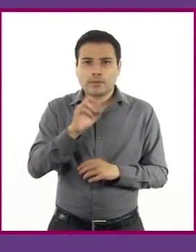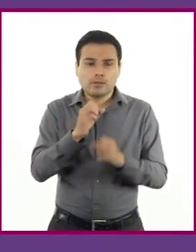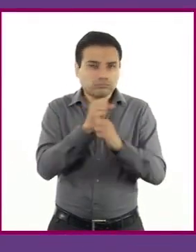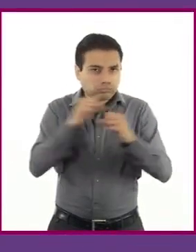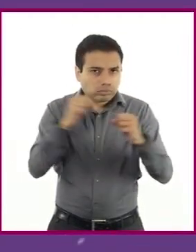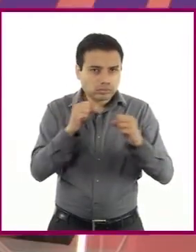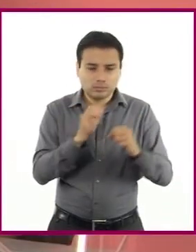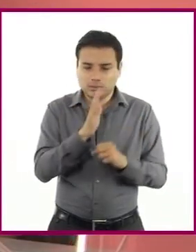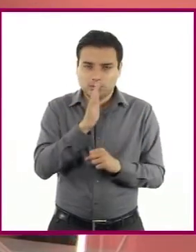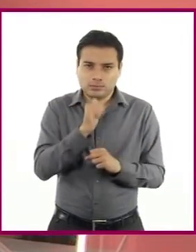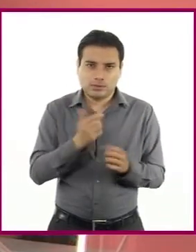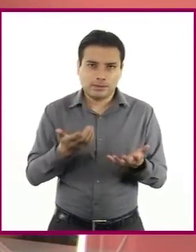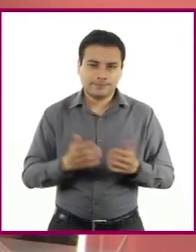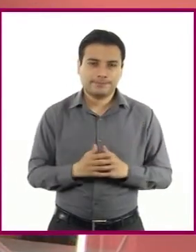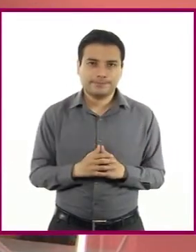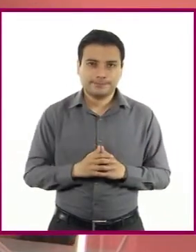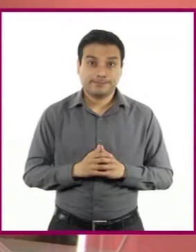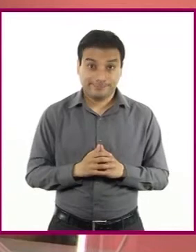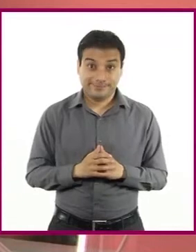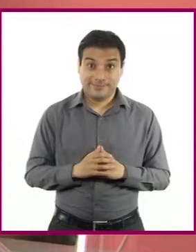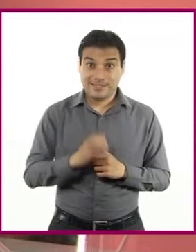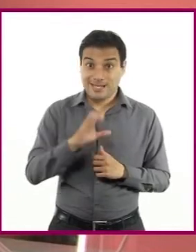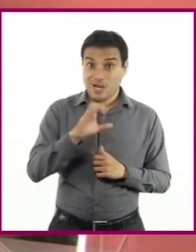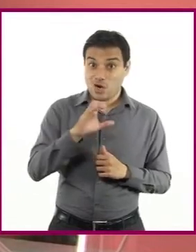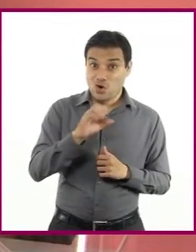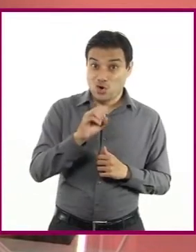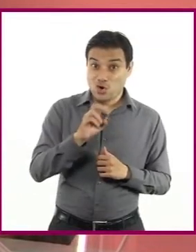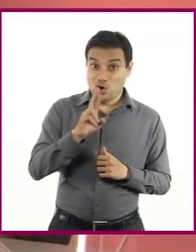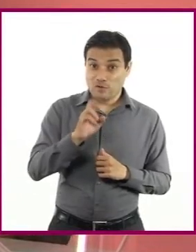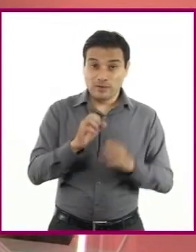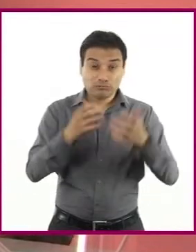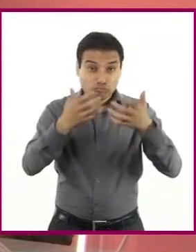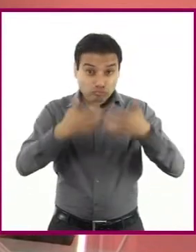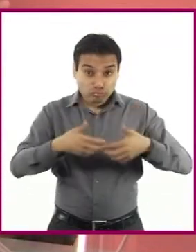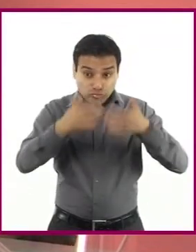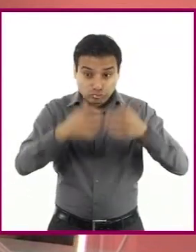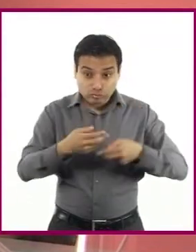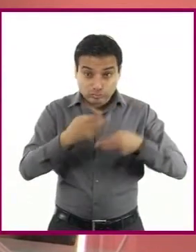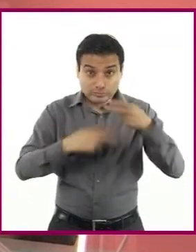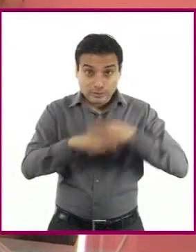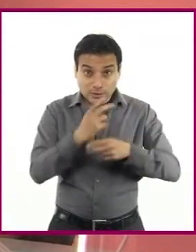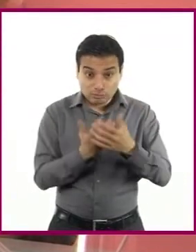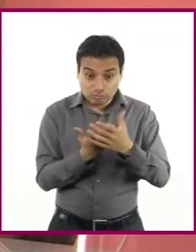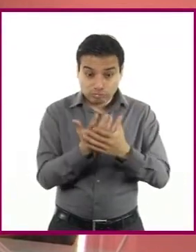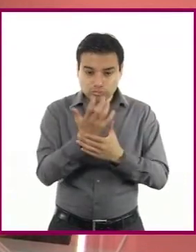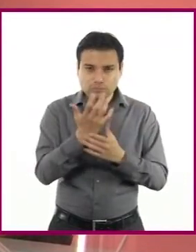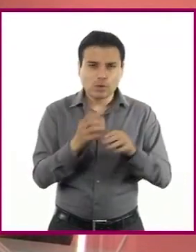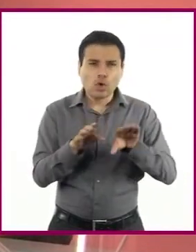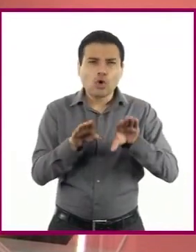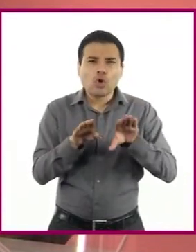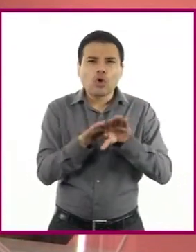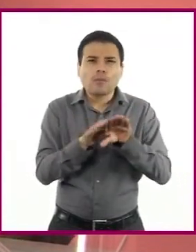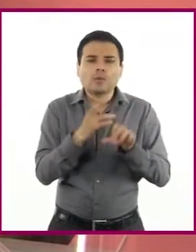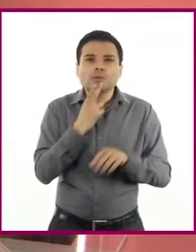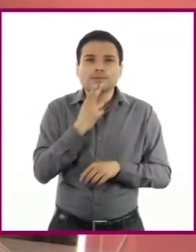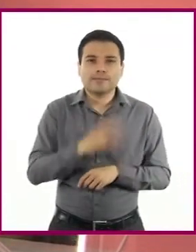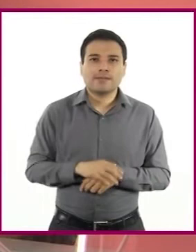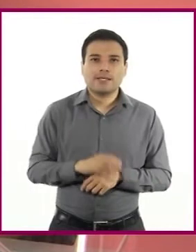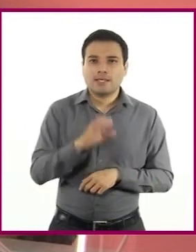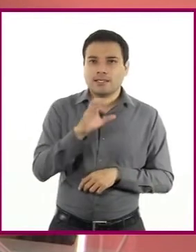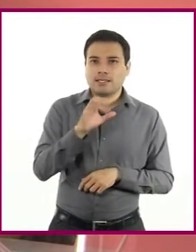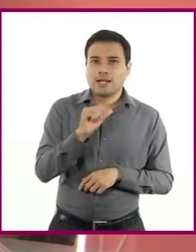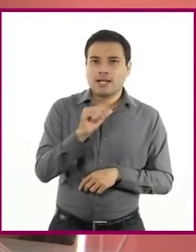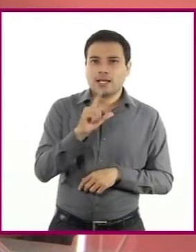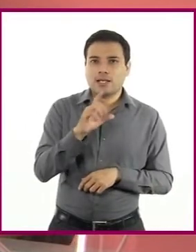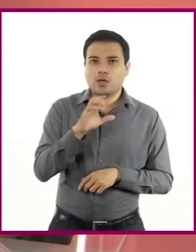explosión. Aunque el cobre se obtiene de manera industrial a partir de un material llamado calcopirita, que es un